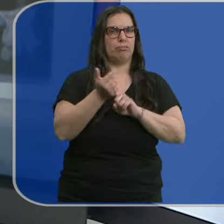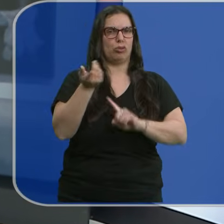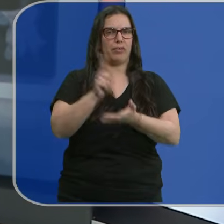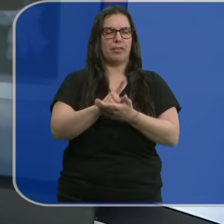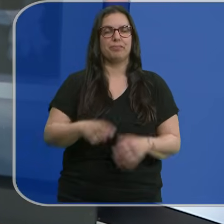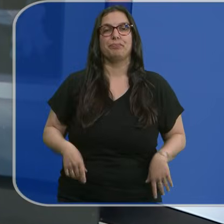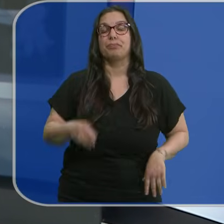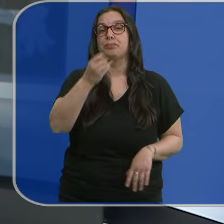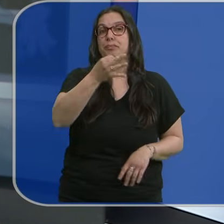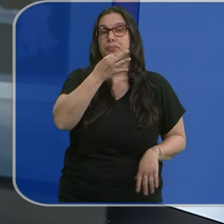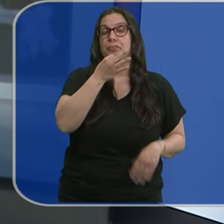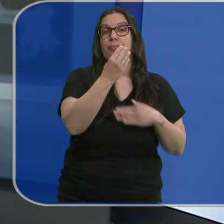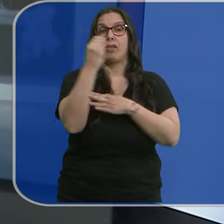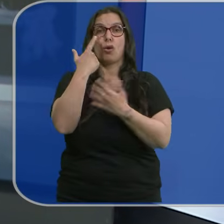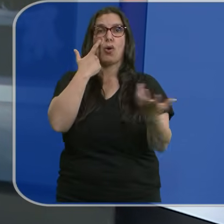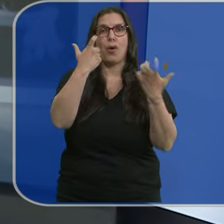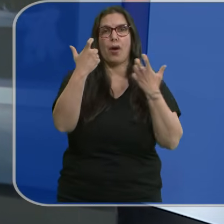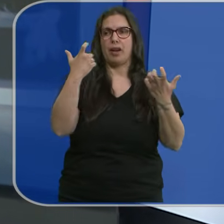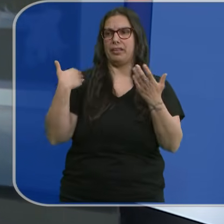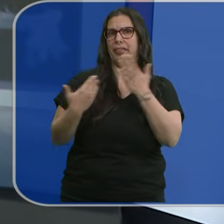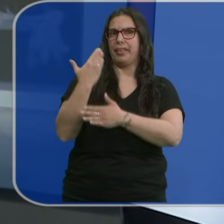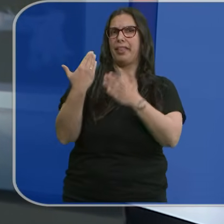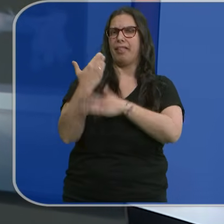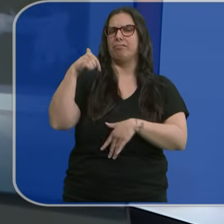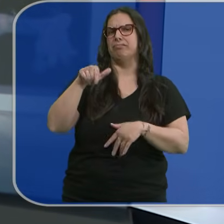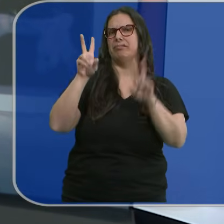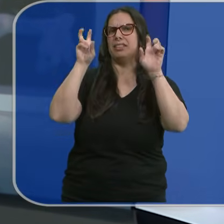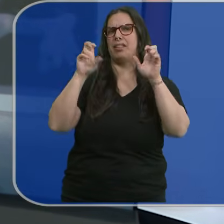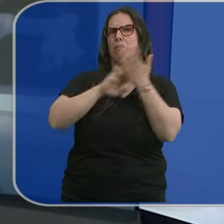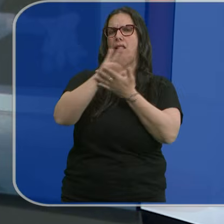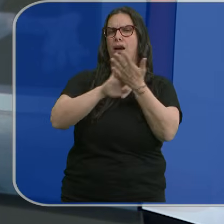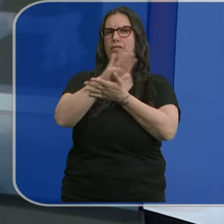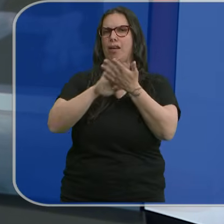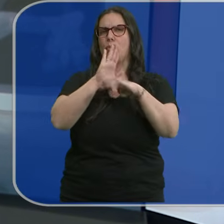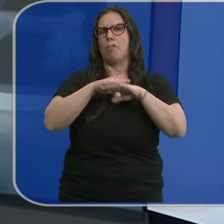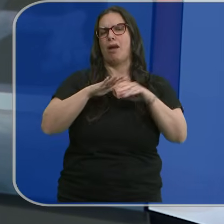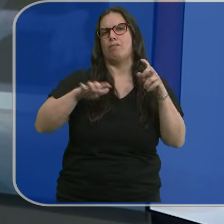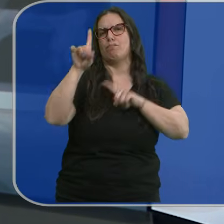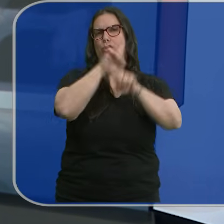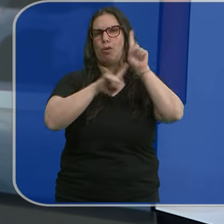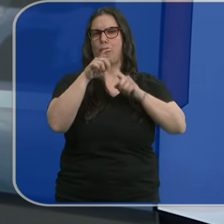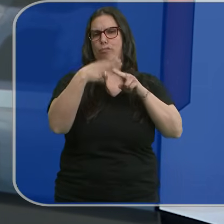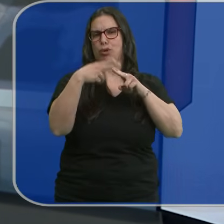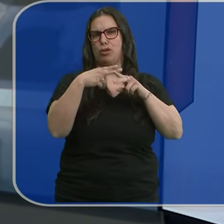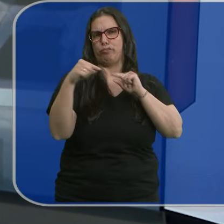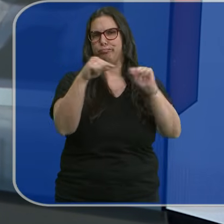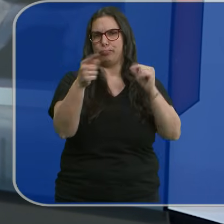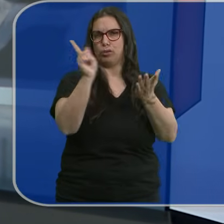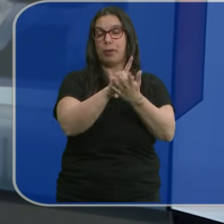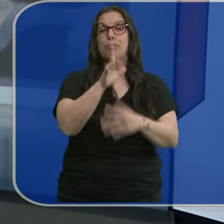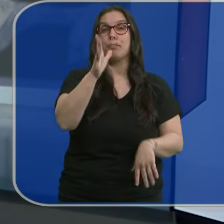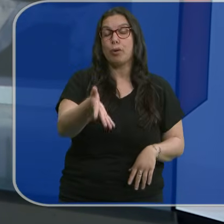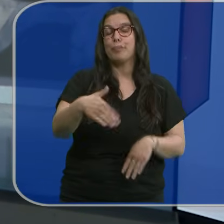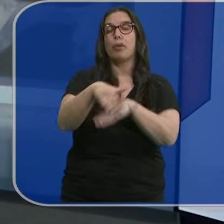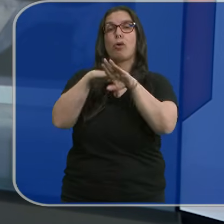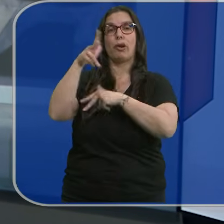Buenas tardes. La ubicación de las obras de arte ha sido en los últimos días uno de los asuntos que ha contribuido a reavivar la polémica política. Todo nacía con la